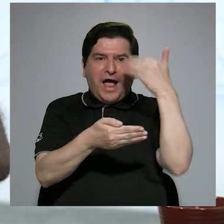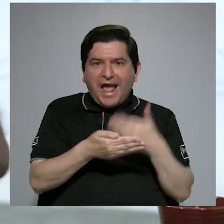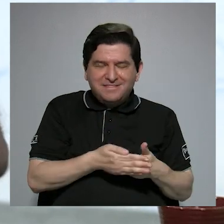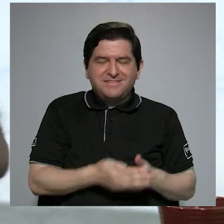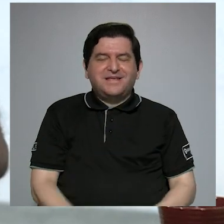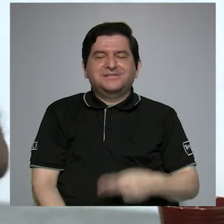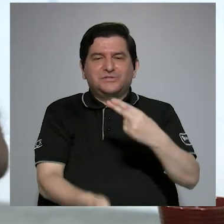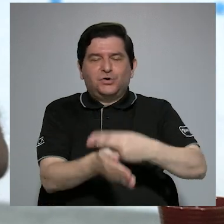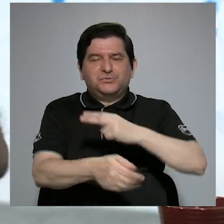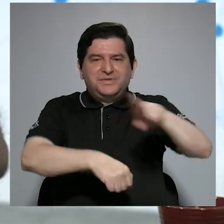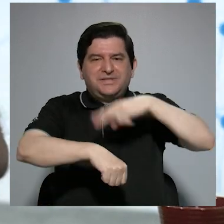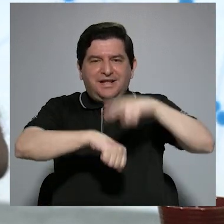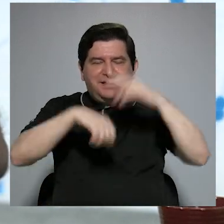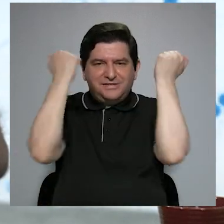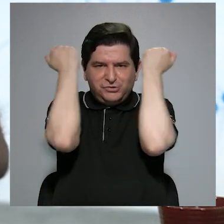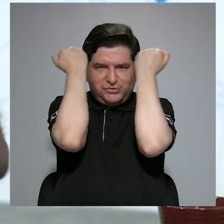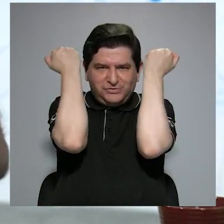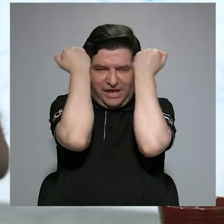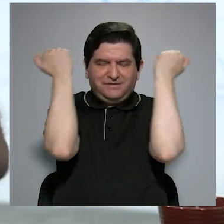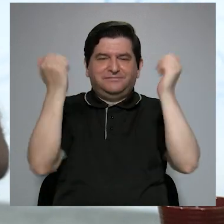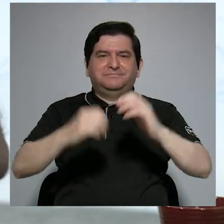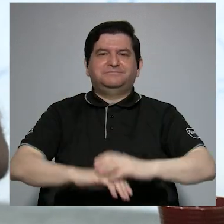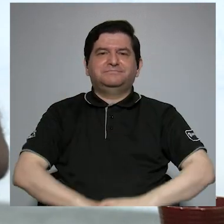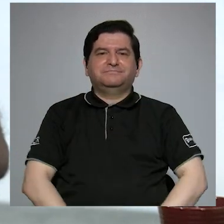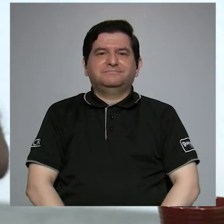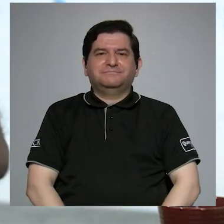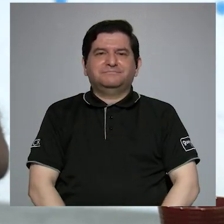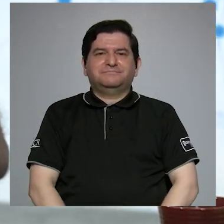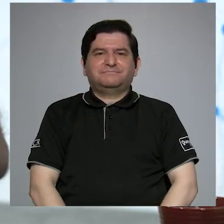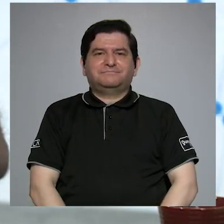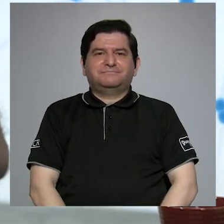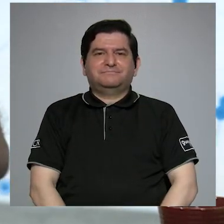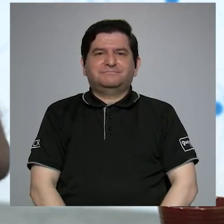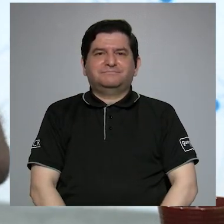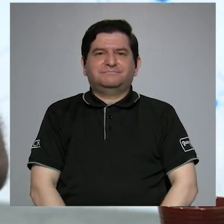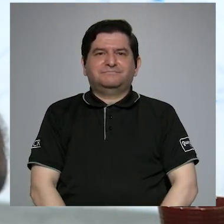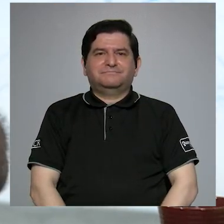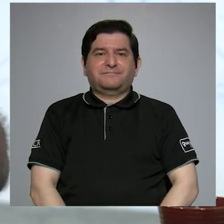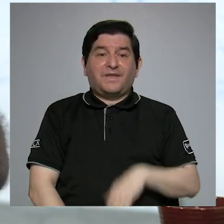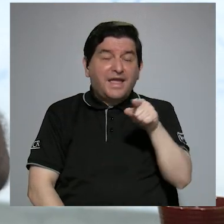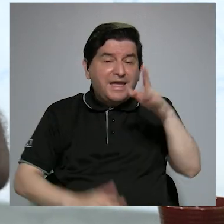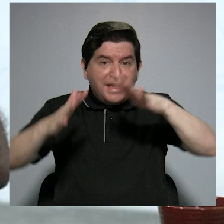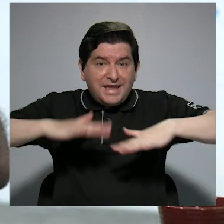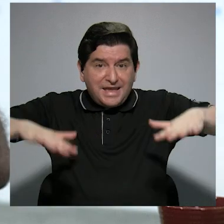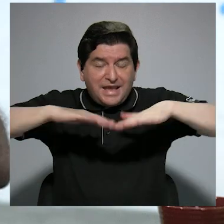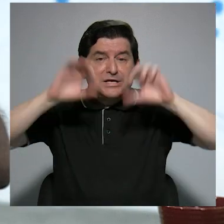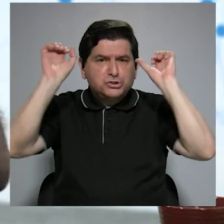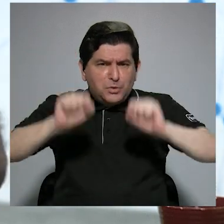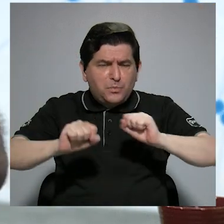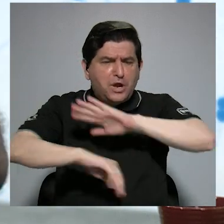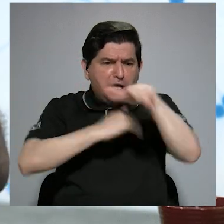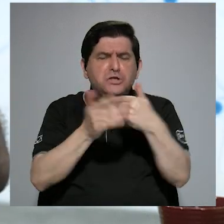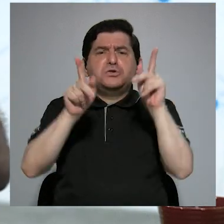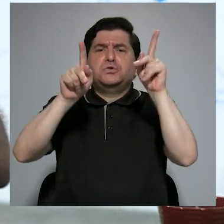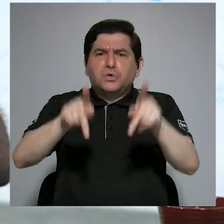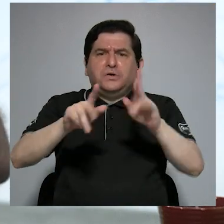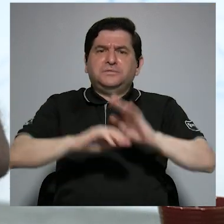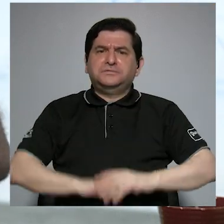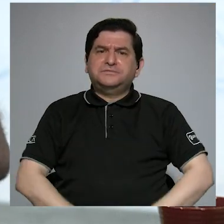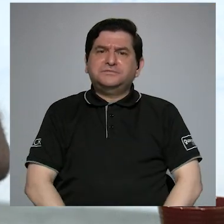antiguamente Hospital Nacional Psiquiátrico. Entonces, en ese espacio pueden llegar cualquier